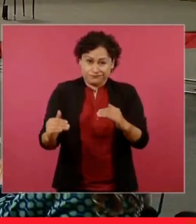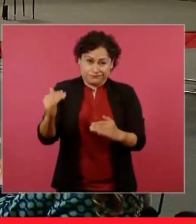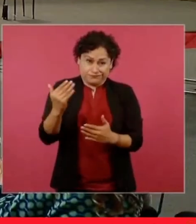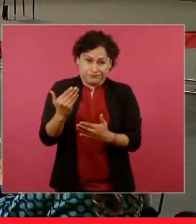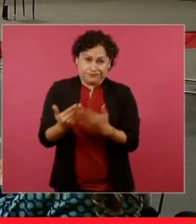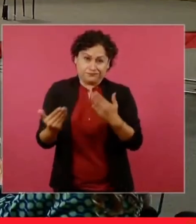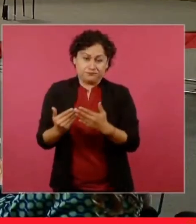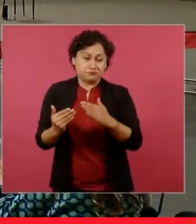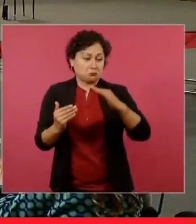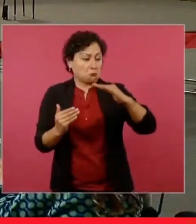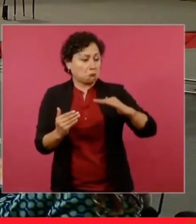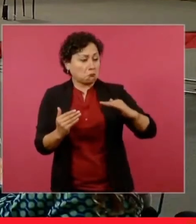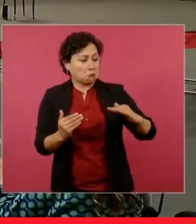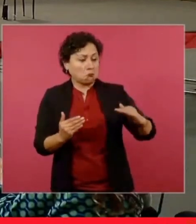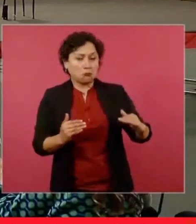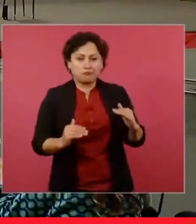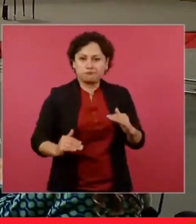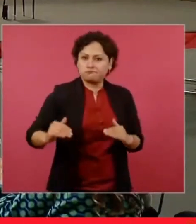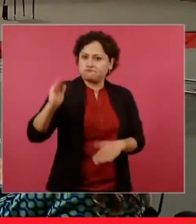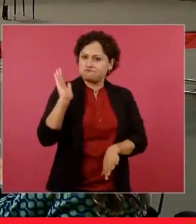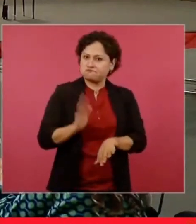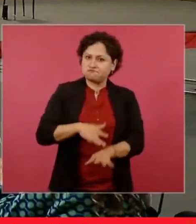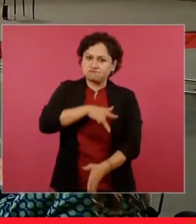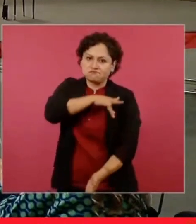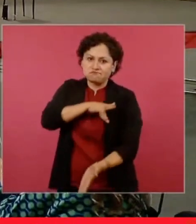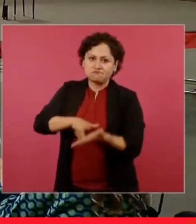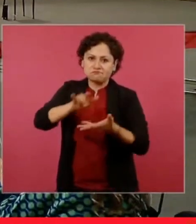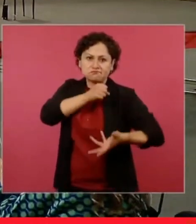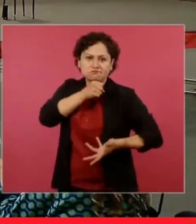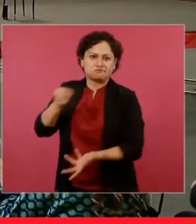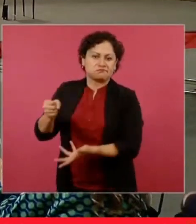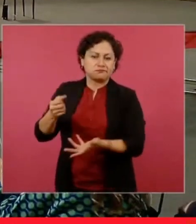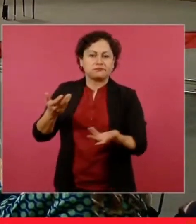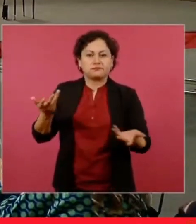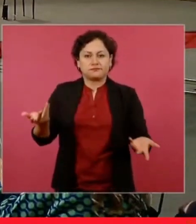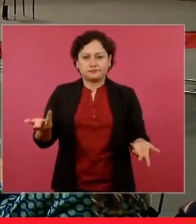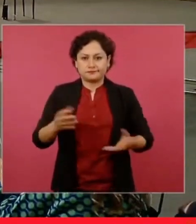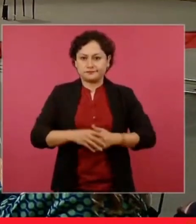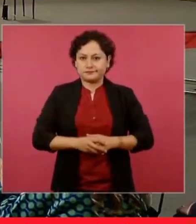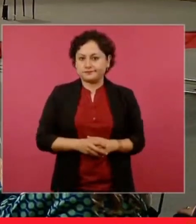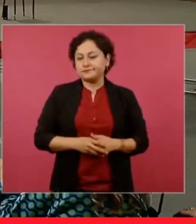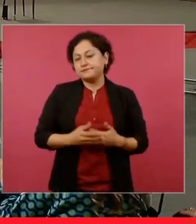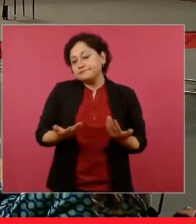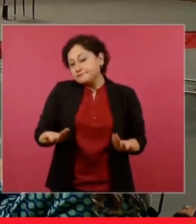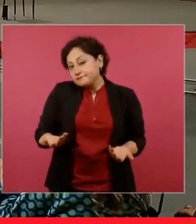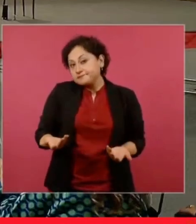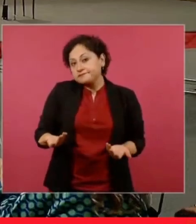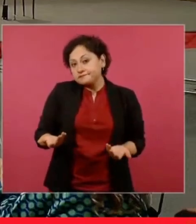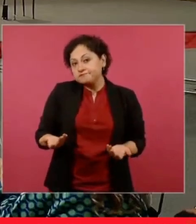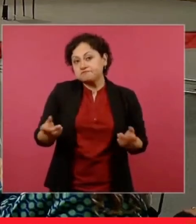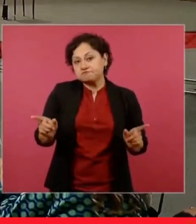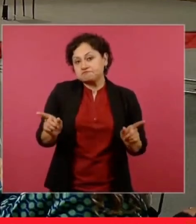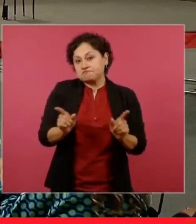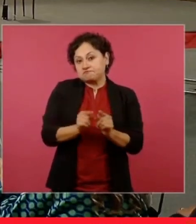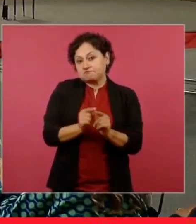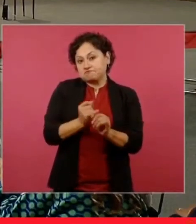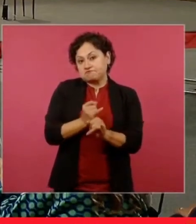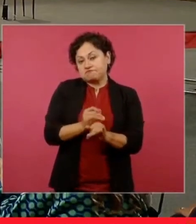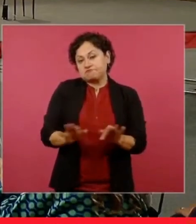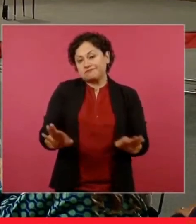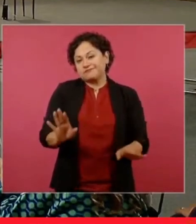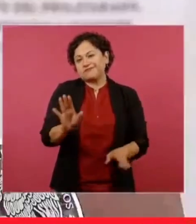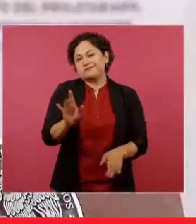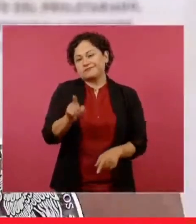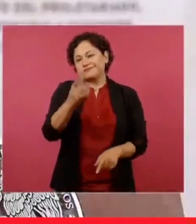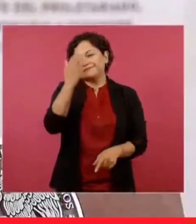anteriores sexenios. Pero hasta aquí esta información Ya sabemos que Reforma un día sí y otro también